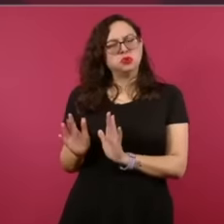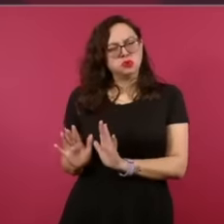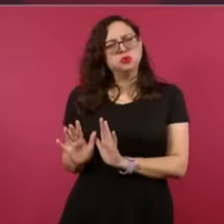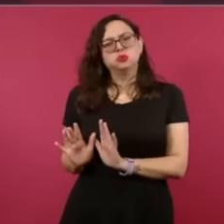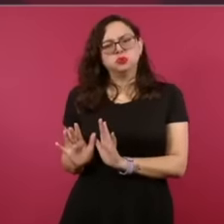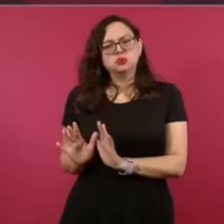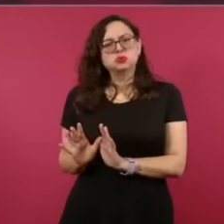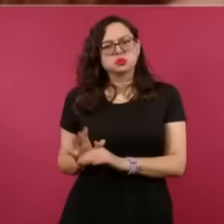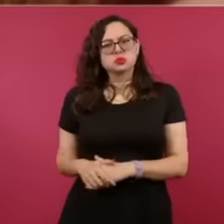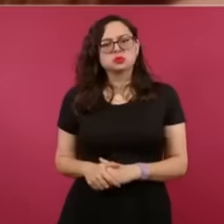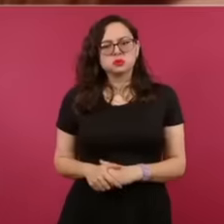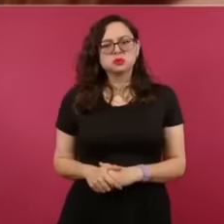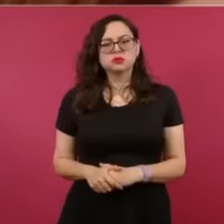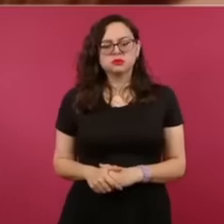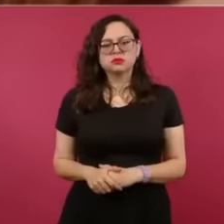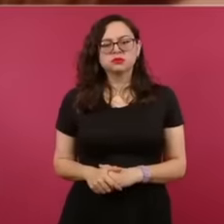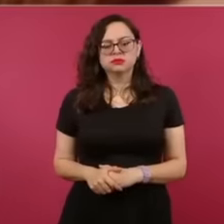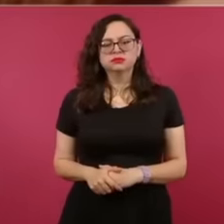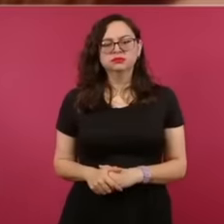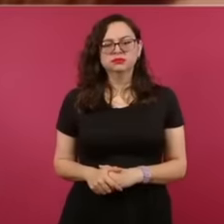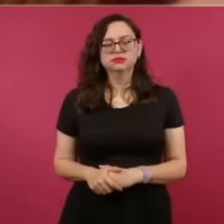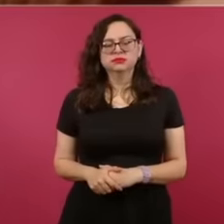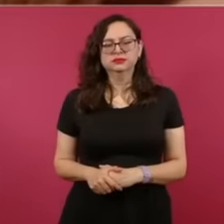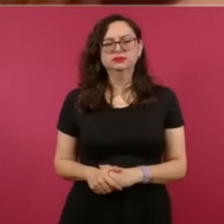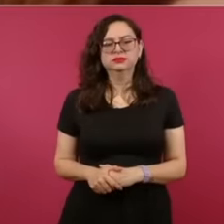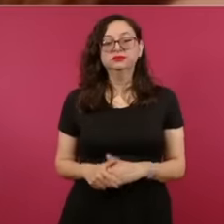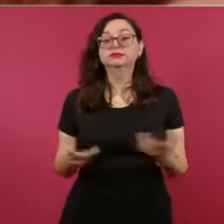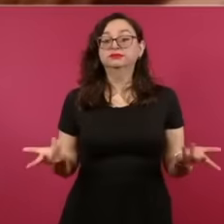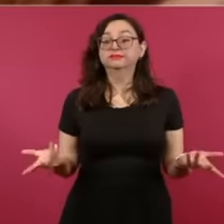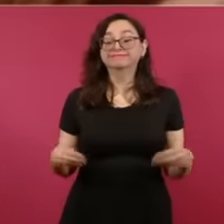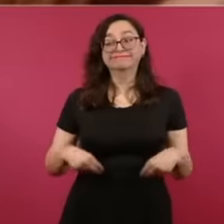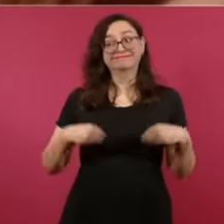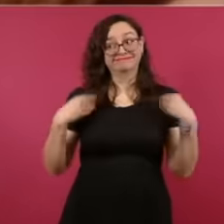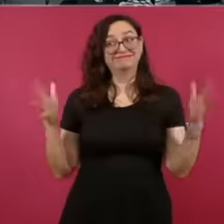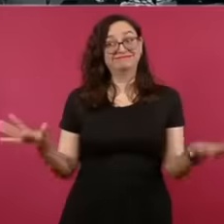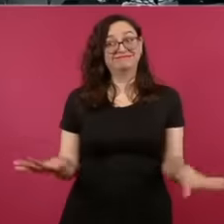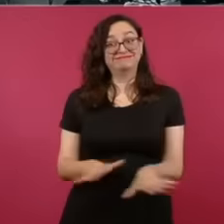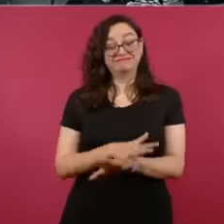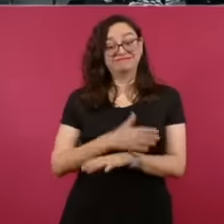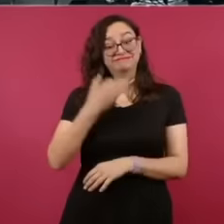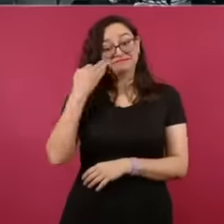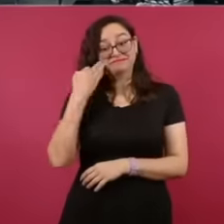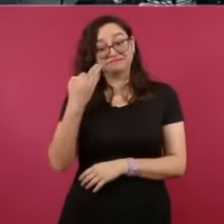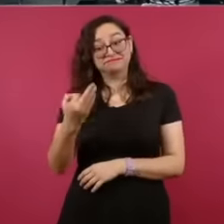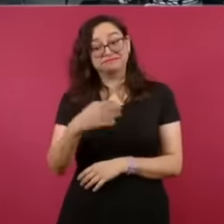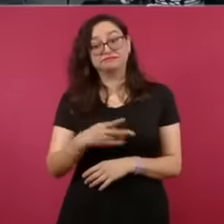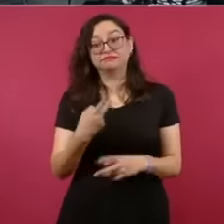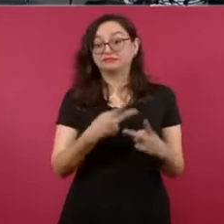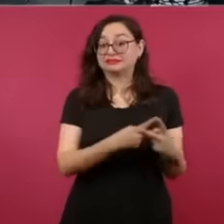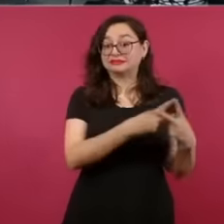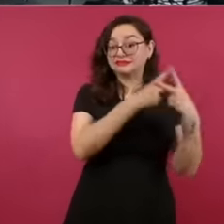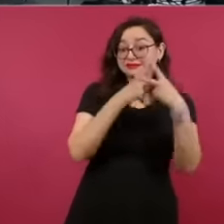Fíjense lo que son las cosas, la vuelta que da la vida. Pero Televisa,